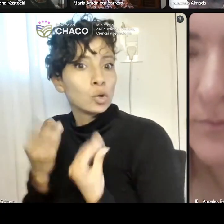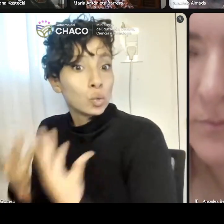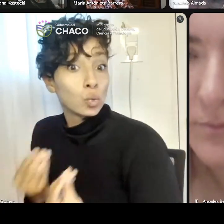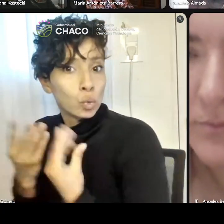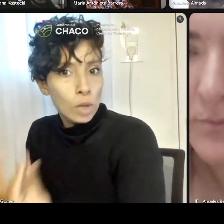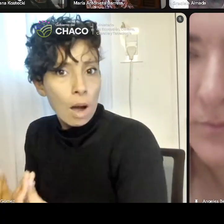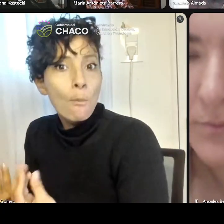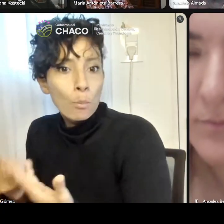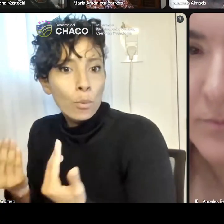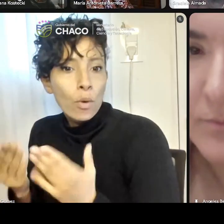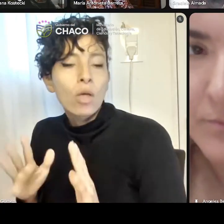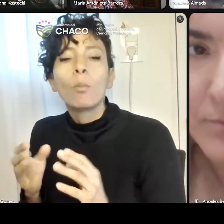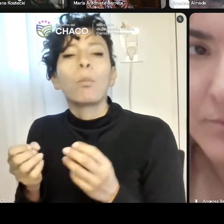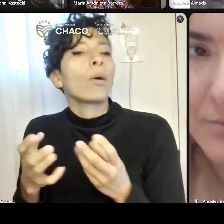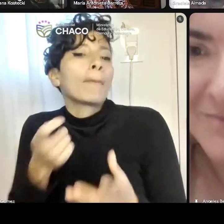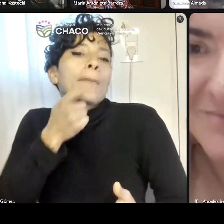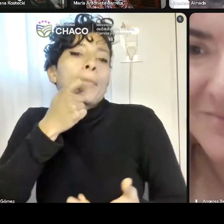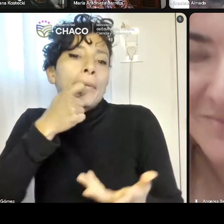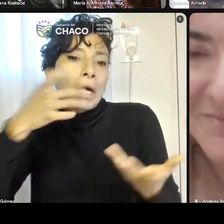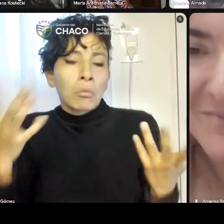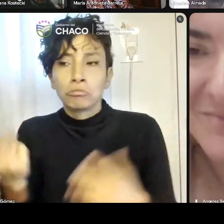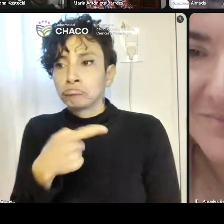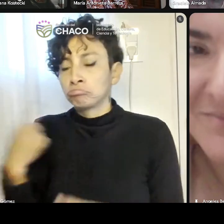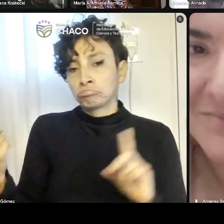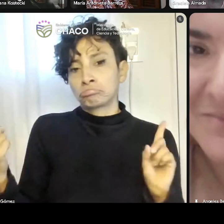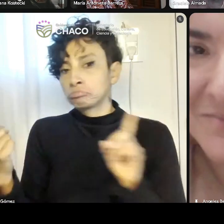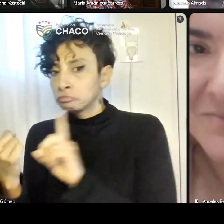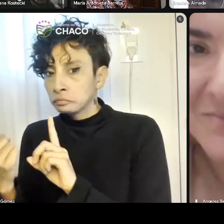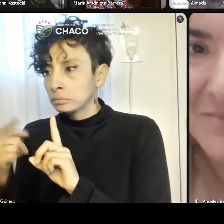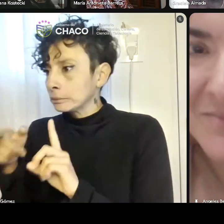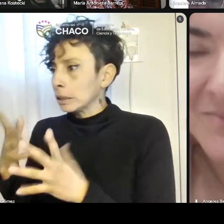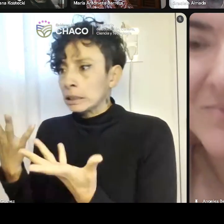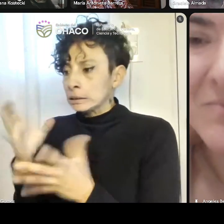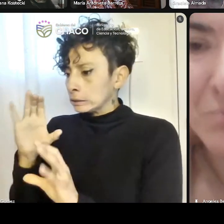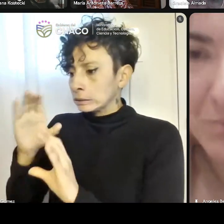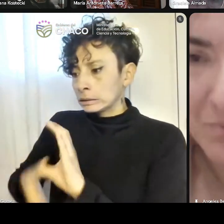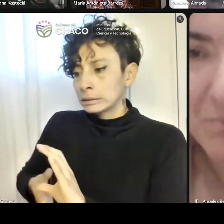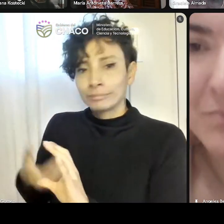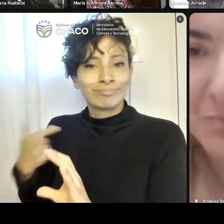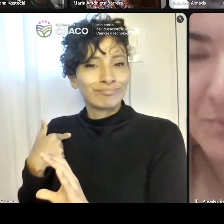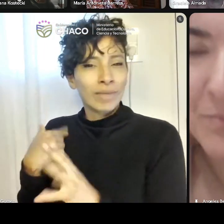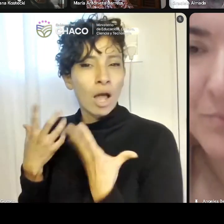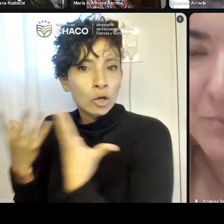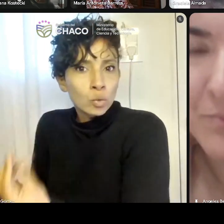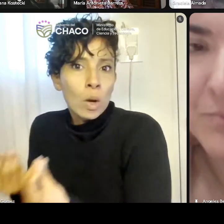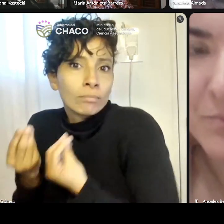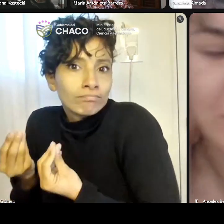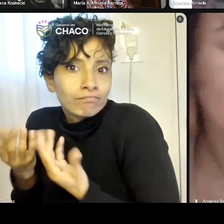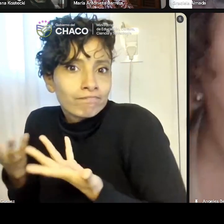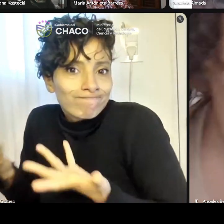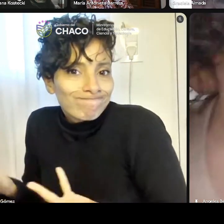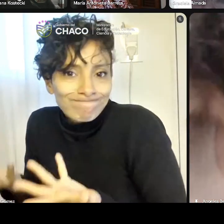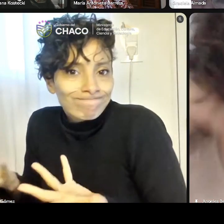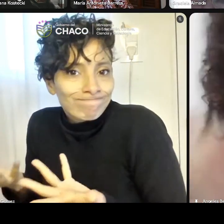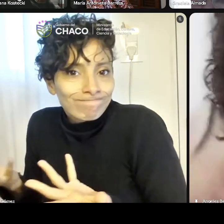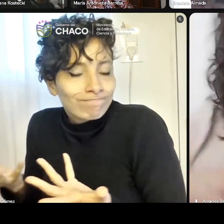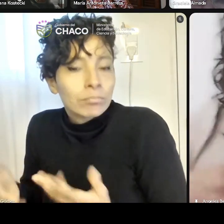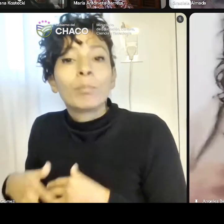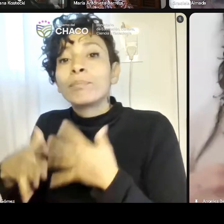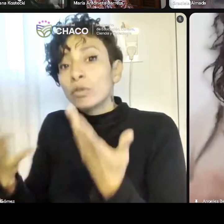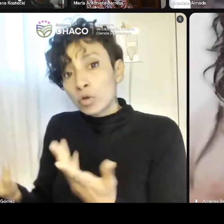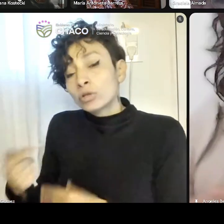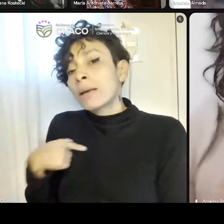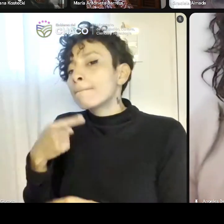nosotros vamos y no sabemos cómo comunicarnos con él, ¿cómo le vamos a ayudar? Entonces, le digo, preguntarle cómo se